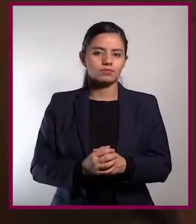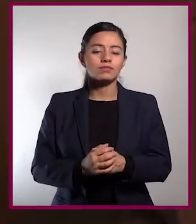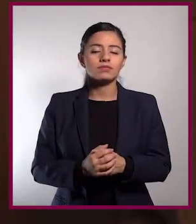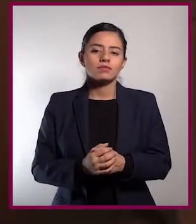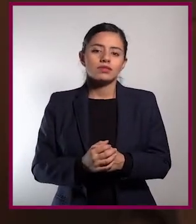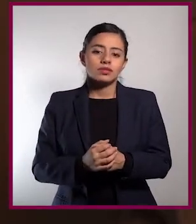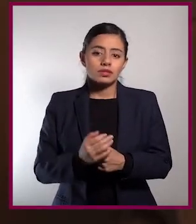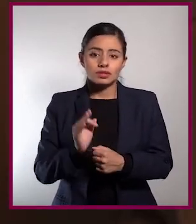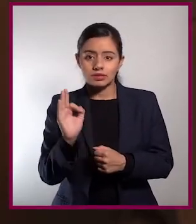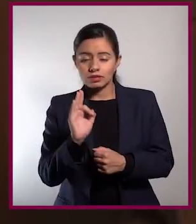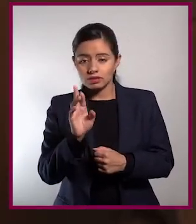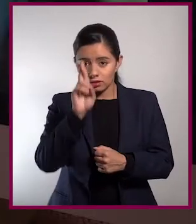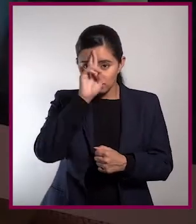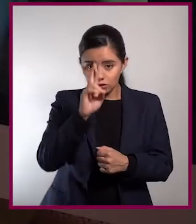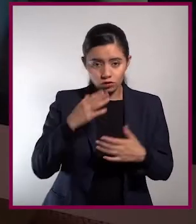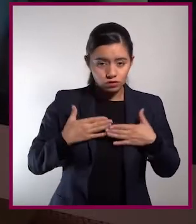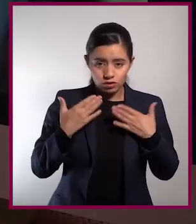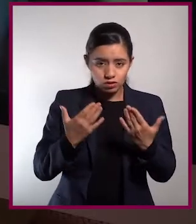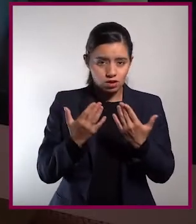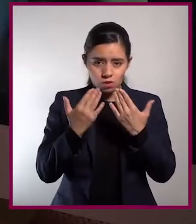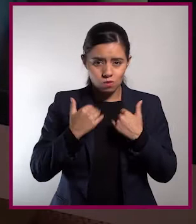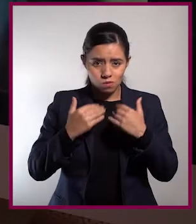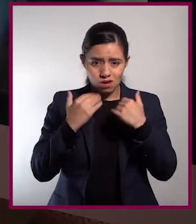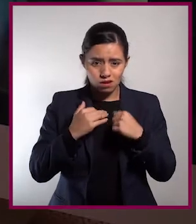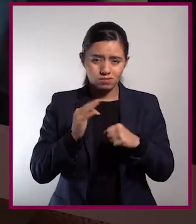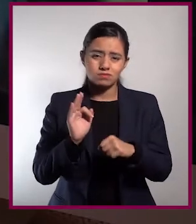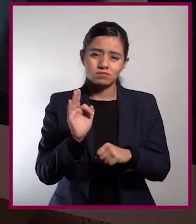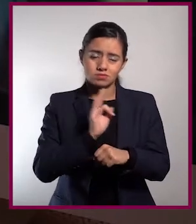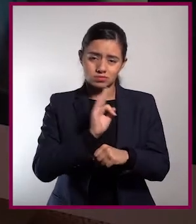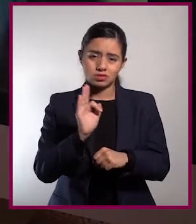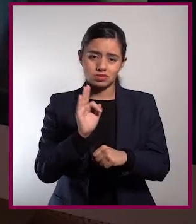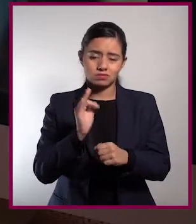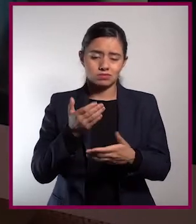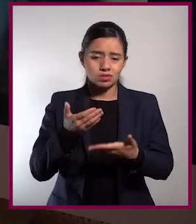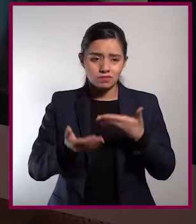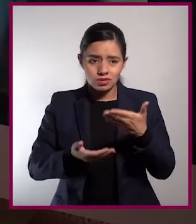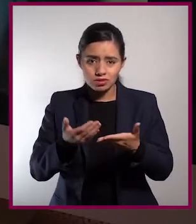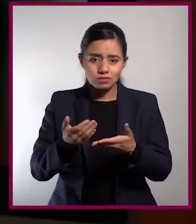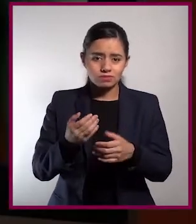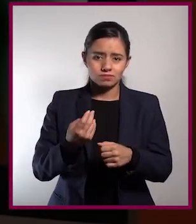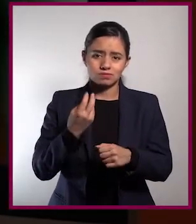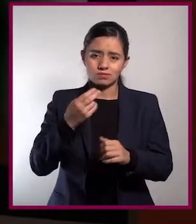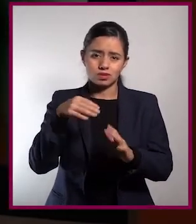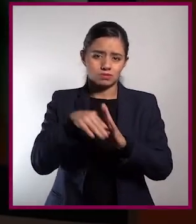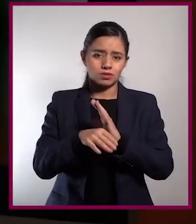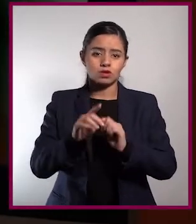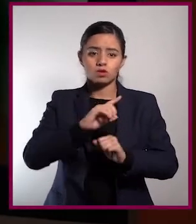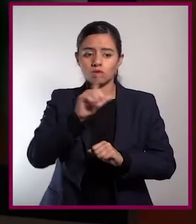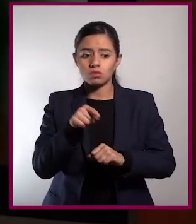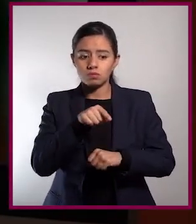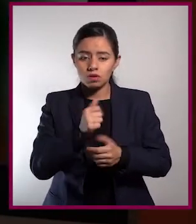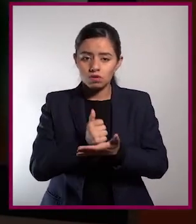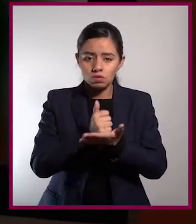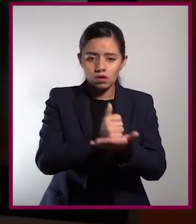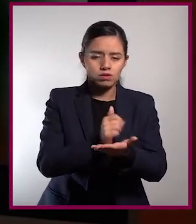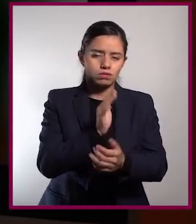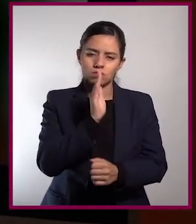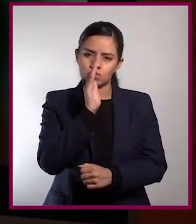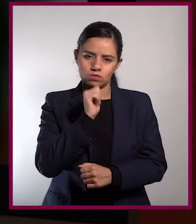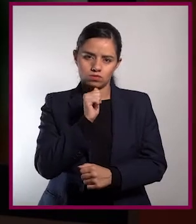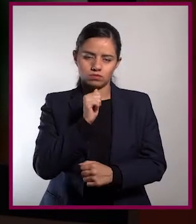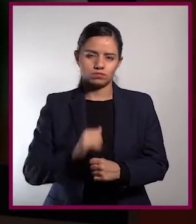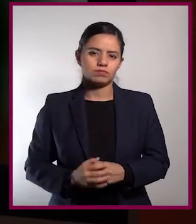de valores. Sin ellos, la interacción puede no dar los resultados que se espera para identificar la causa de un padecimiento o